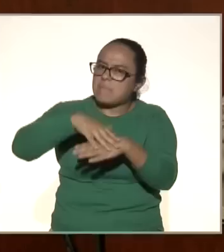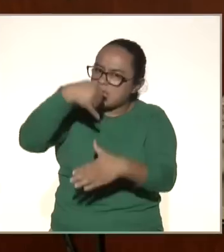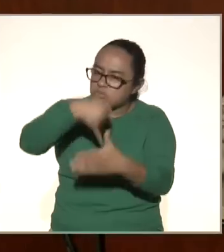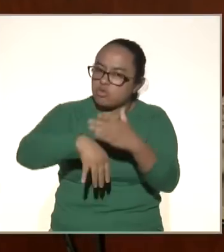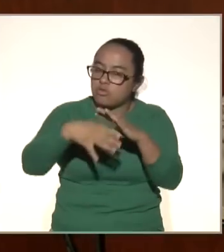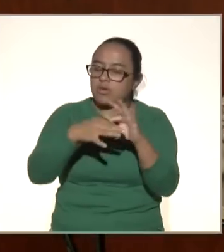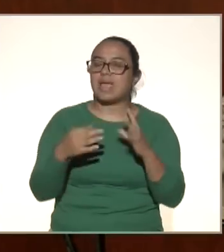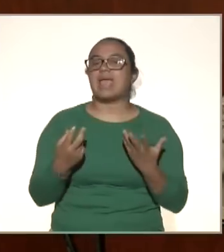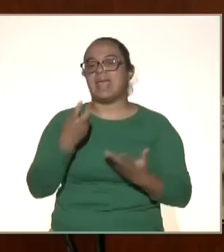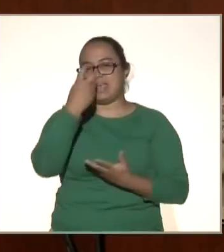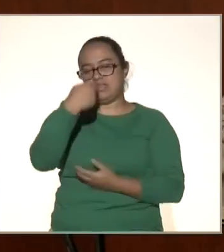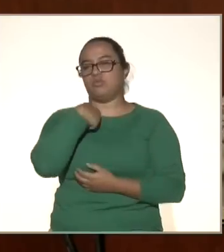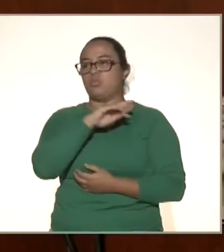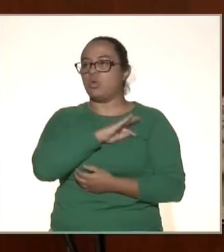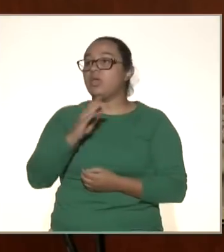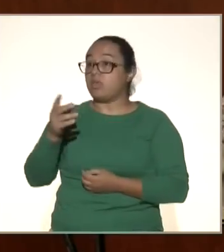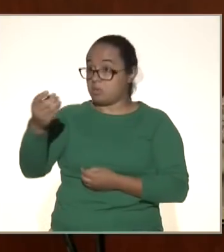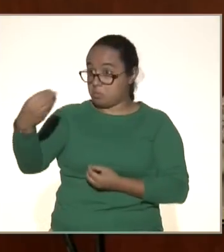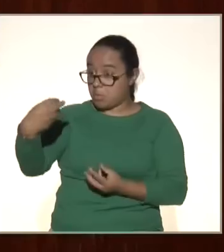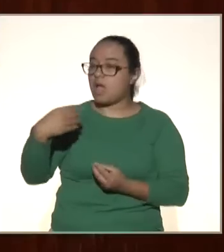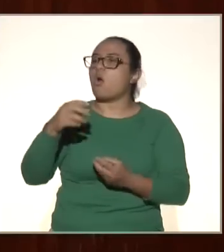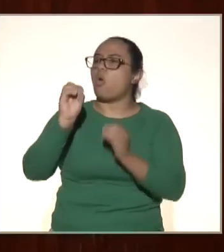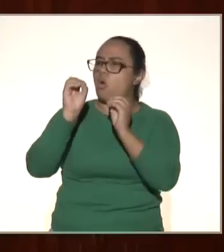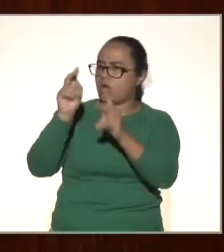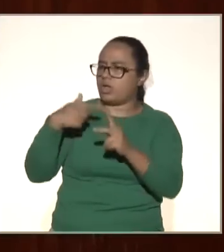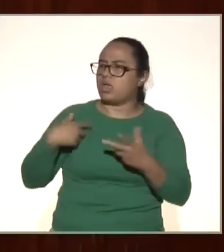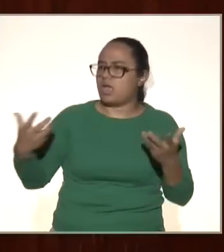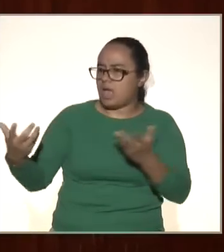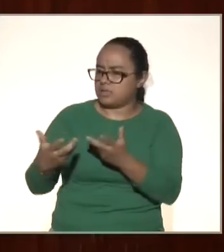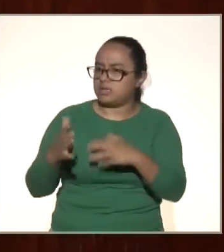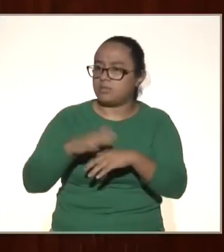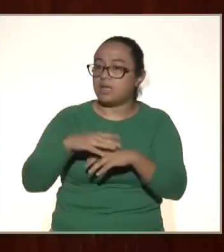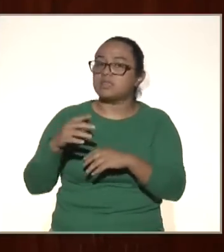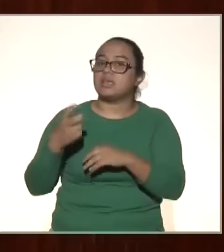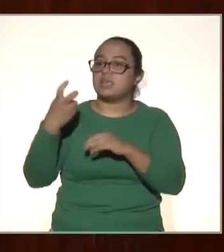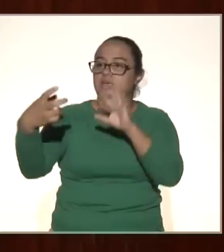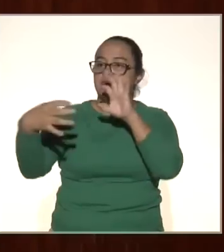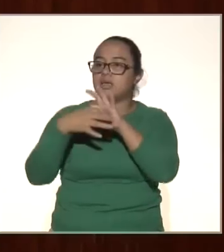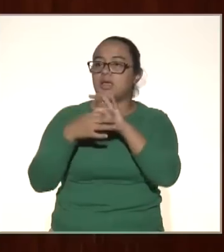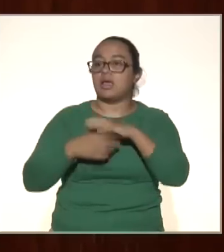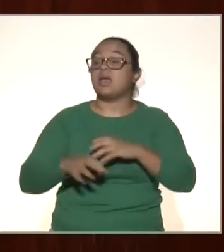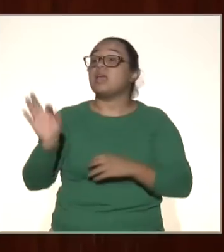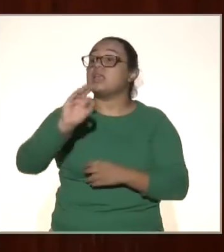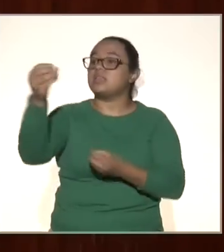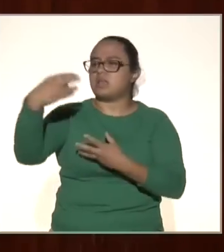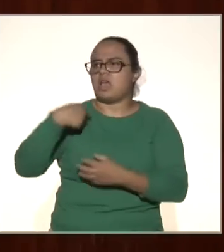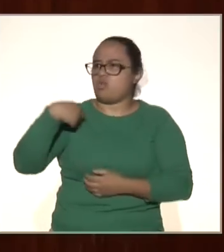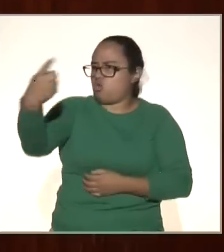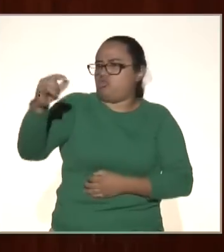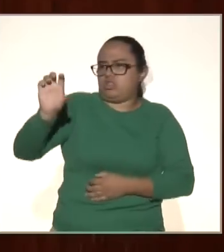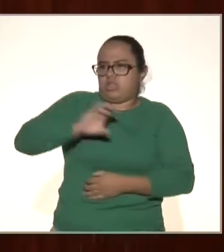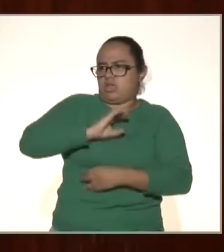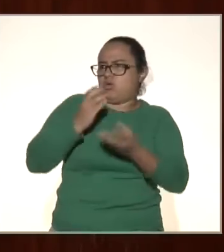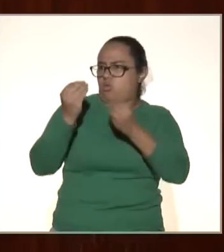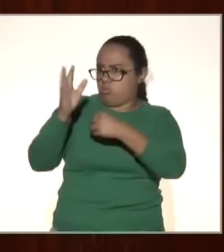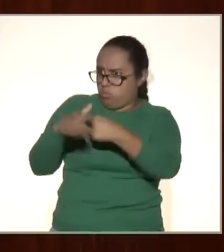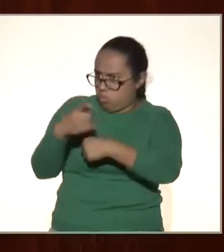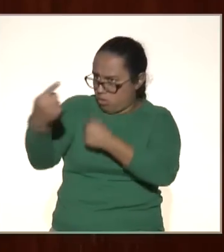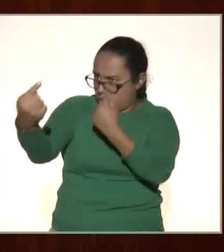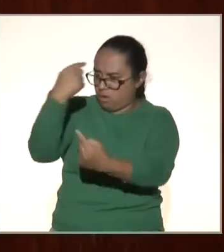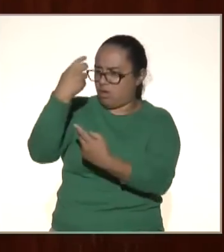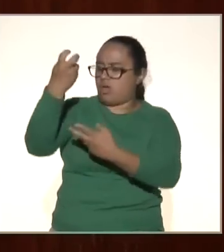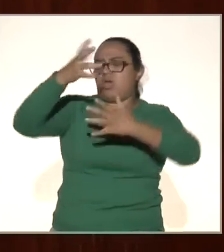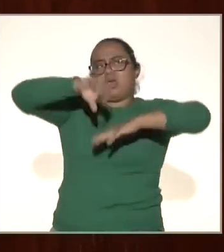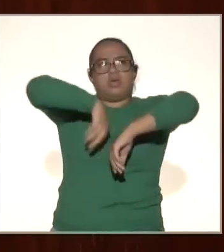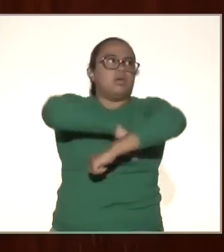pueda contribuir. Y siempre y cuando, como dice Blanca, desde una conexión, ¿no? Porque en automático así, no, pues sí, yo la quiero un montón, yo no sé por qué me dice eso, ¿no? ¿De